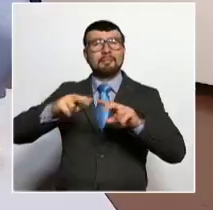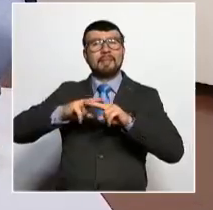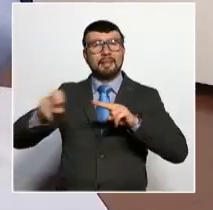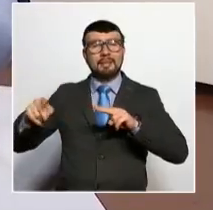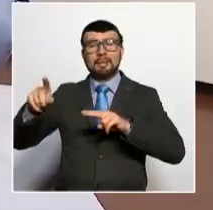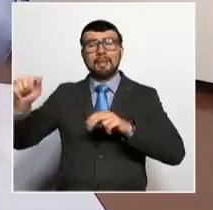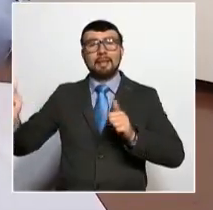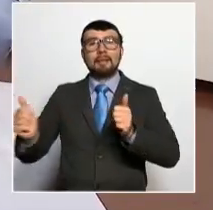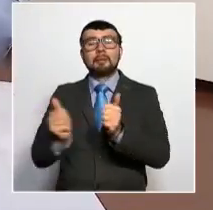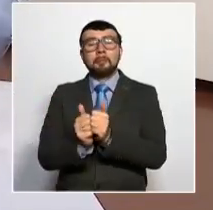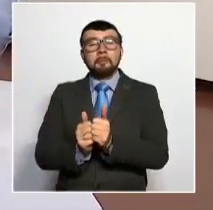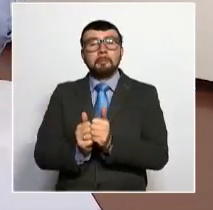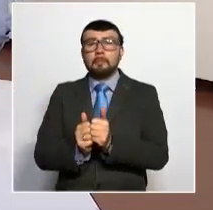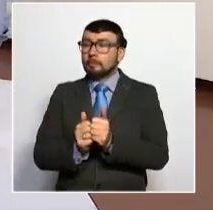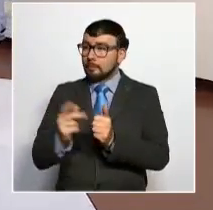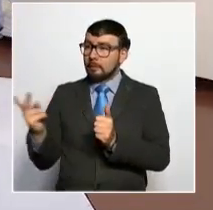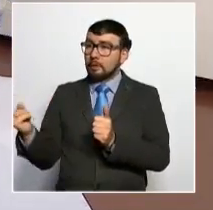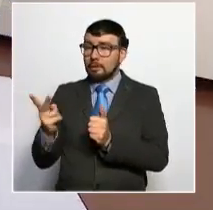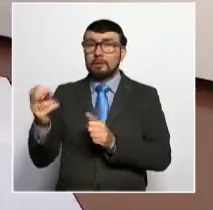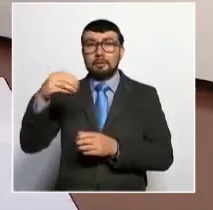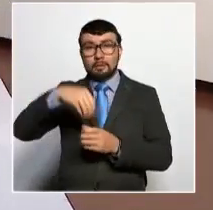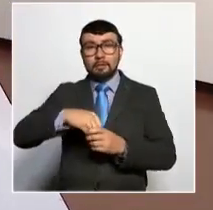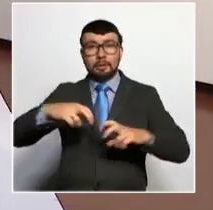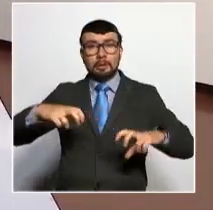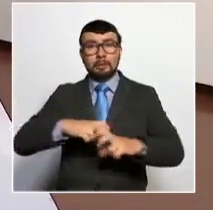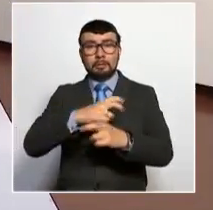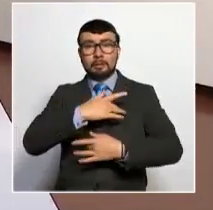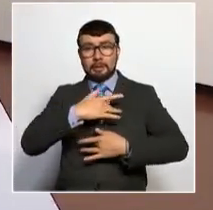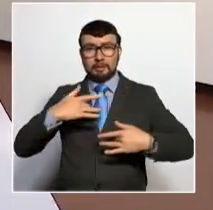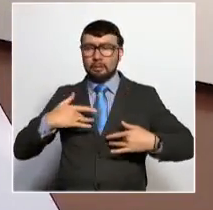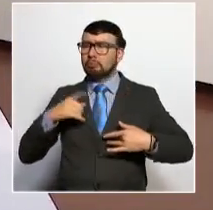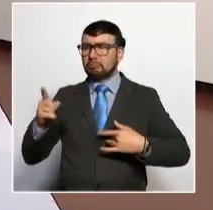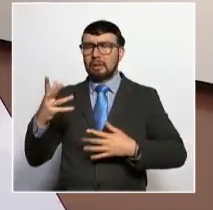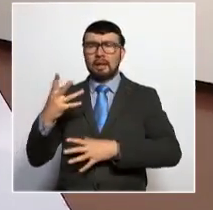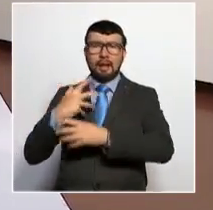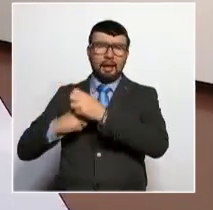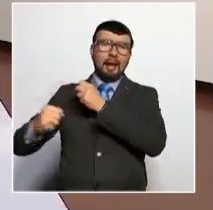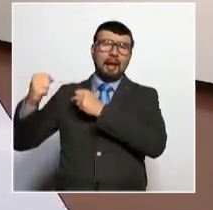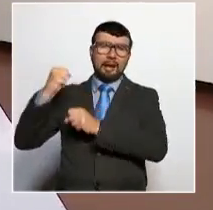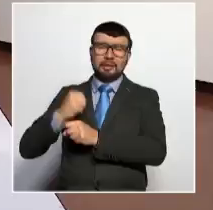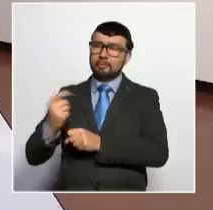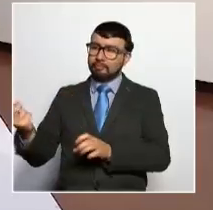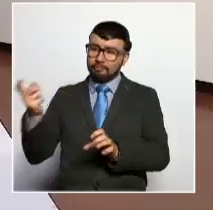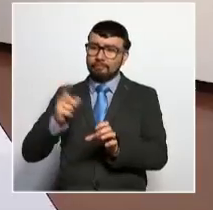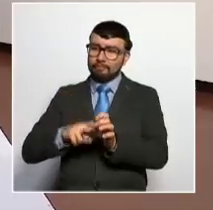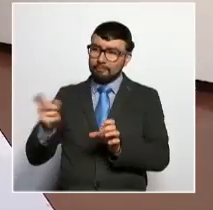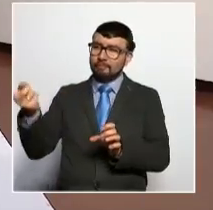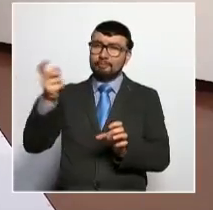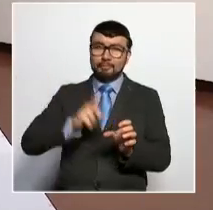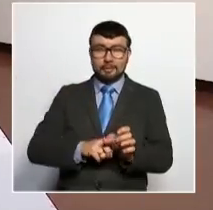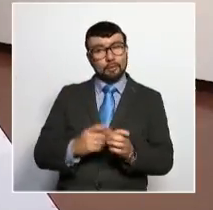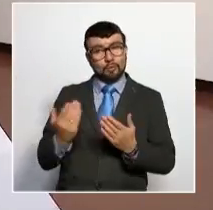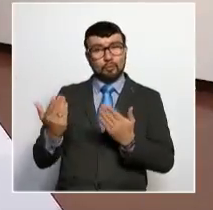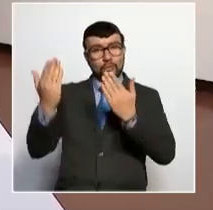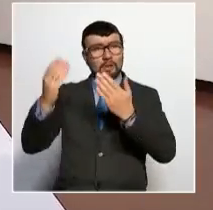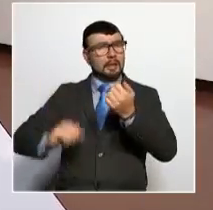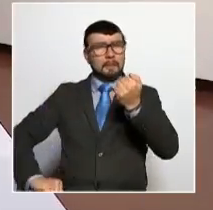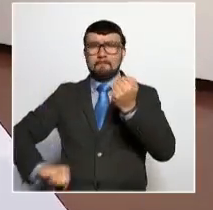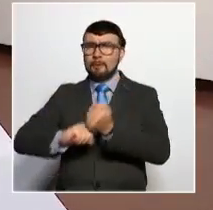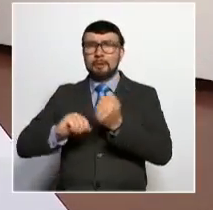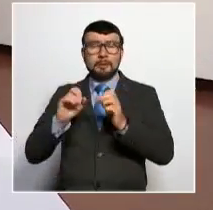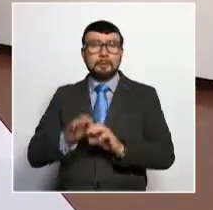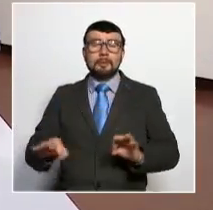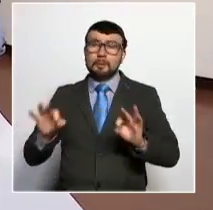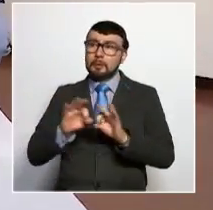Lo mismo la doctora Paula Andrea, que lleva muchos años con nosotros y para mí ha sido un apoyo muy grande por